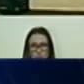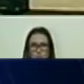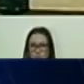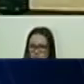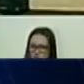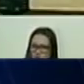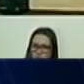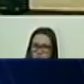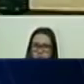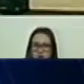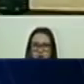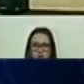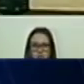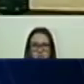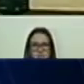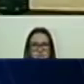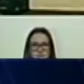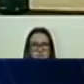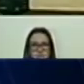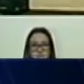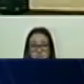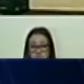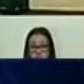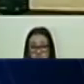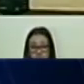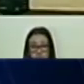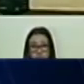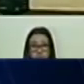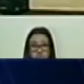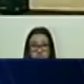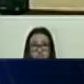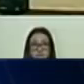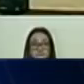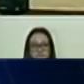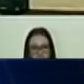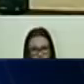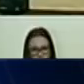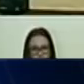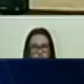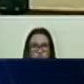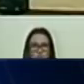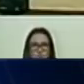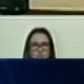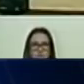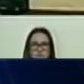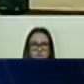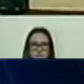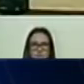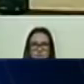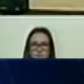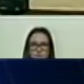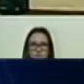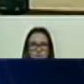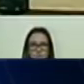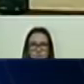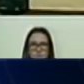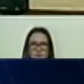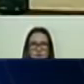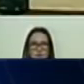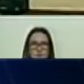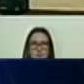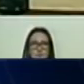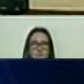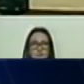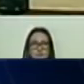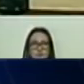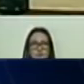Moros. Salimos de las elecciones victoriosos y yo les garantizo la estabilidad, el equilibrio económico, el equilibrio